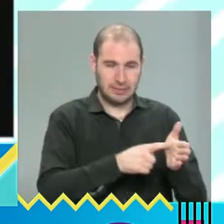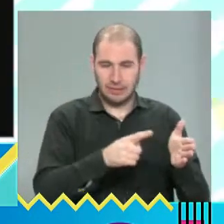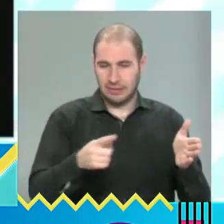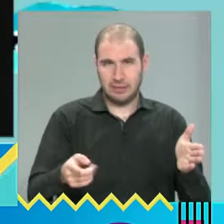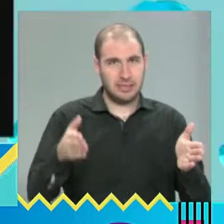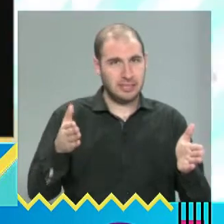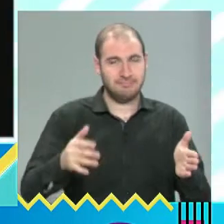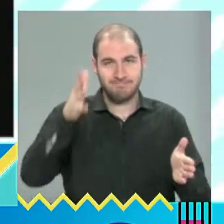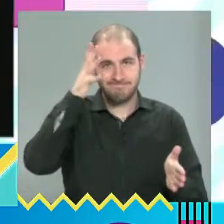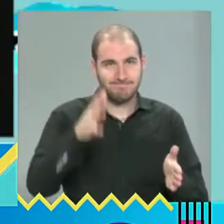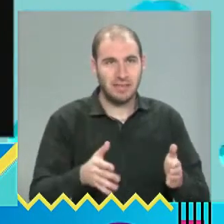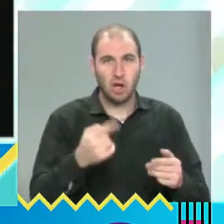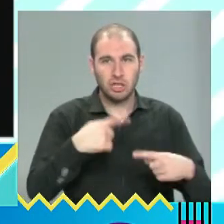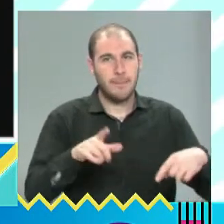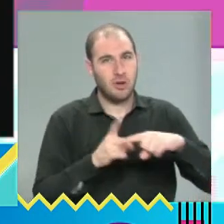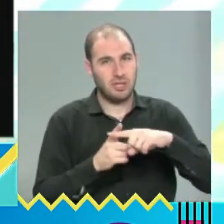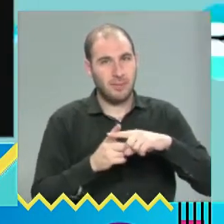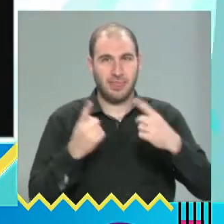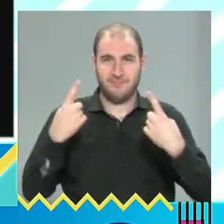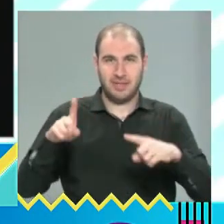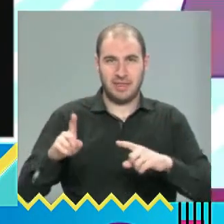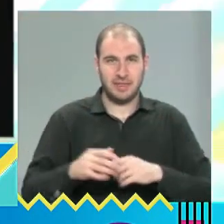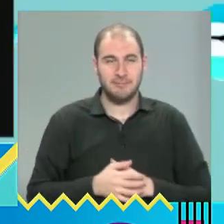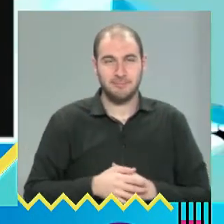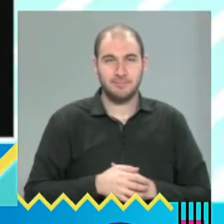¿Sí? Una cosa es ser optimista, otra cosa ya es...